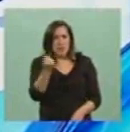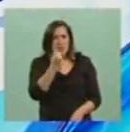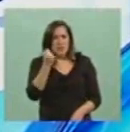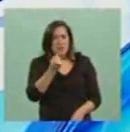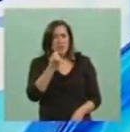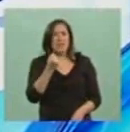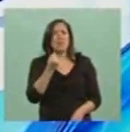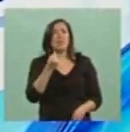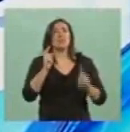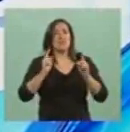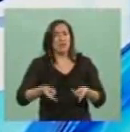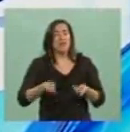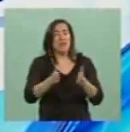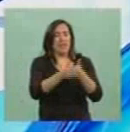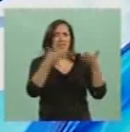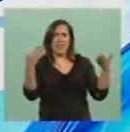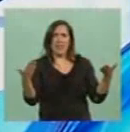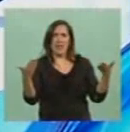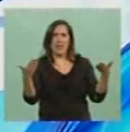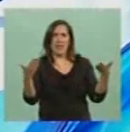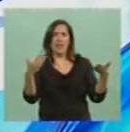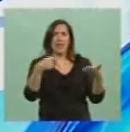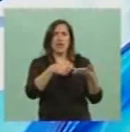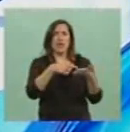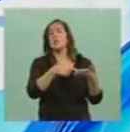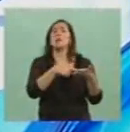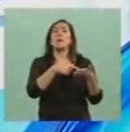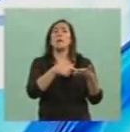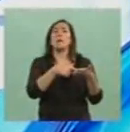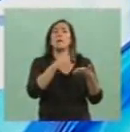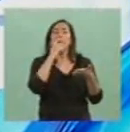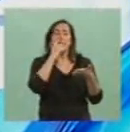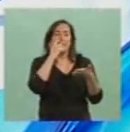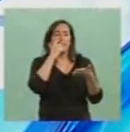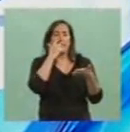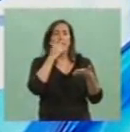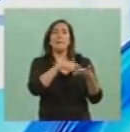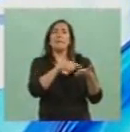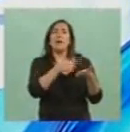es muy importante. También en el diario Pini aparecía un afiliado